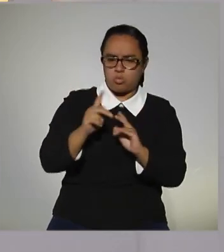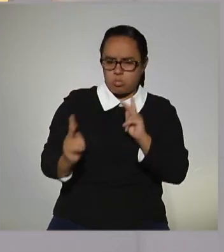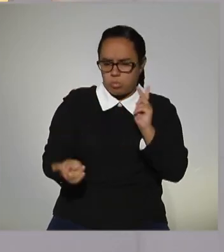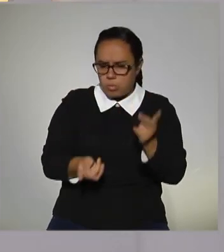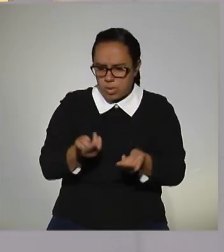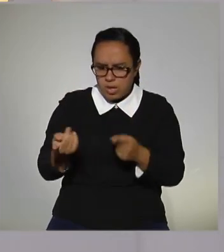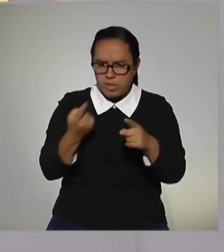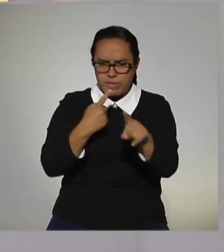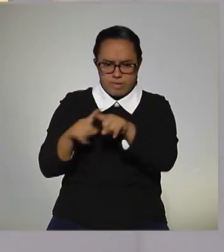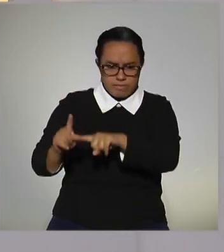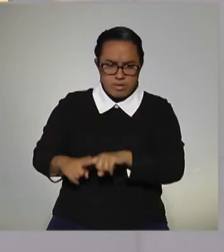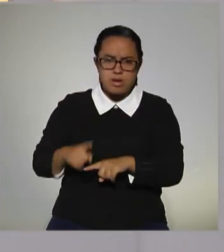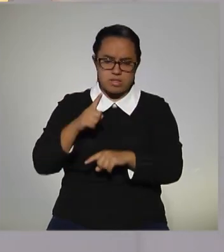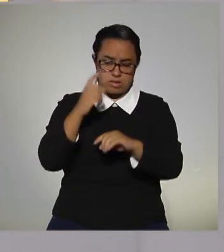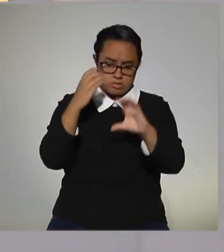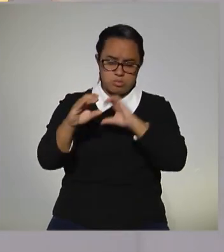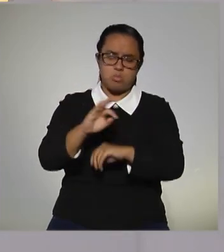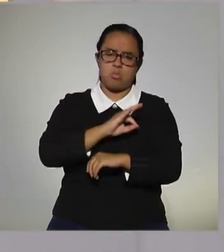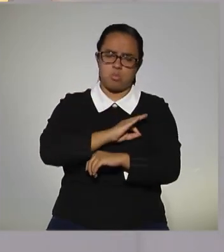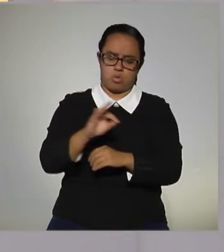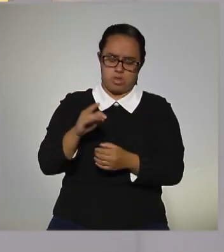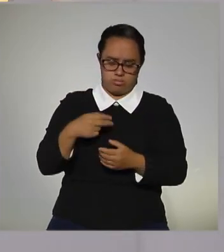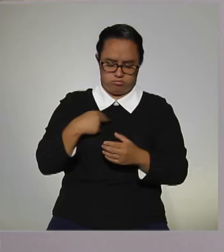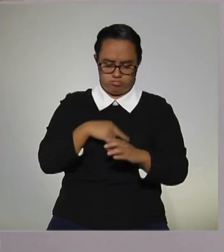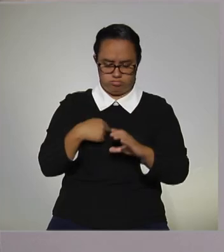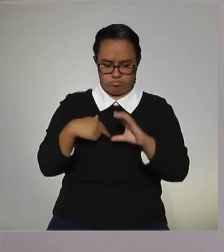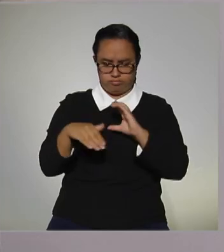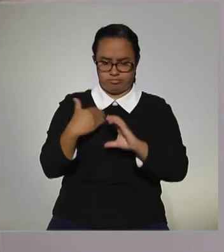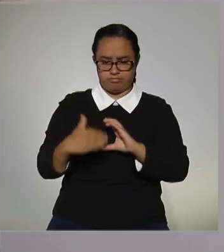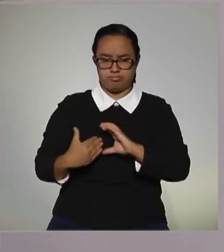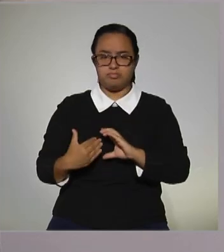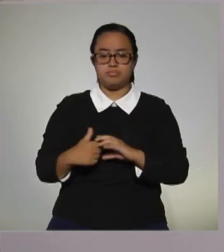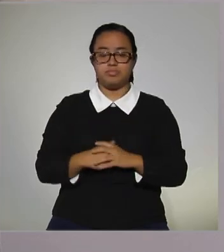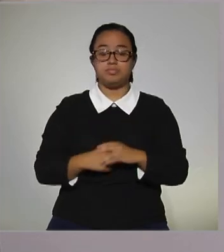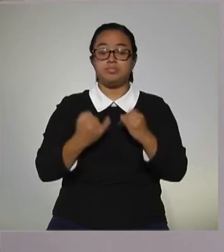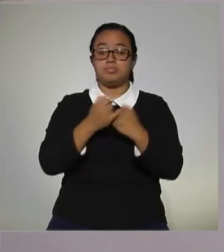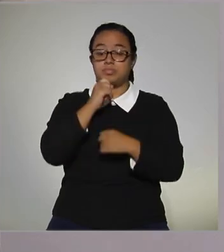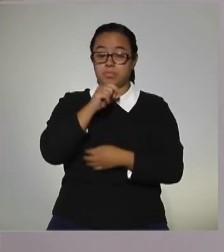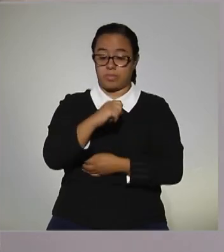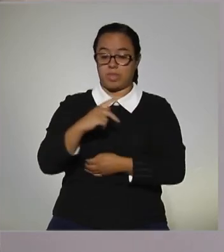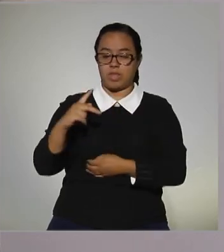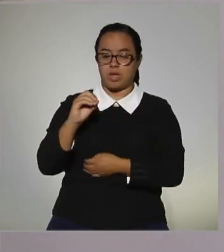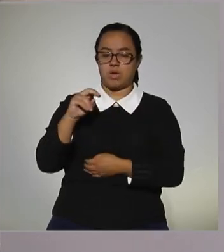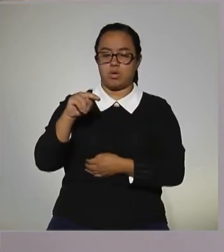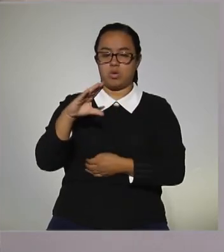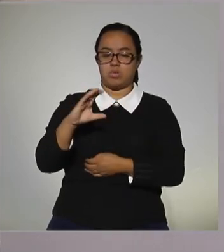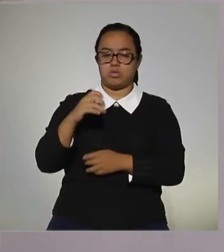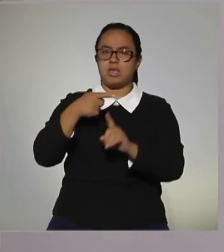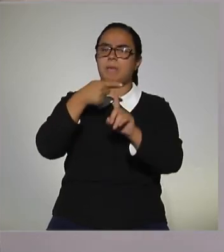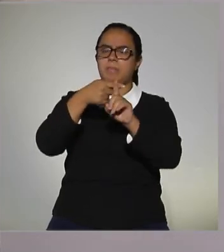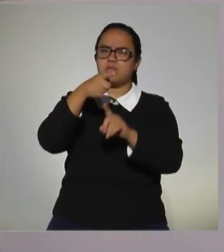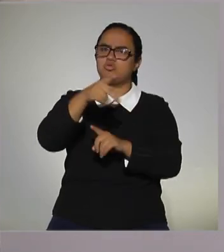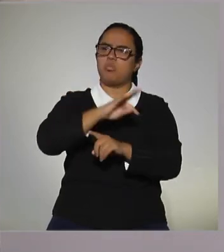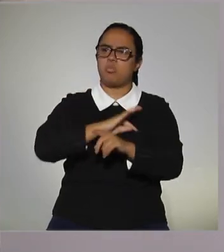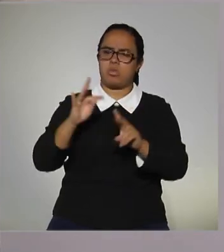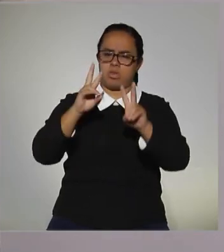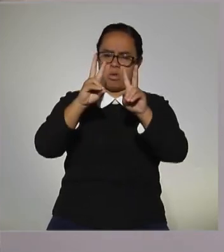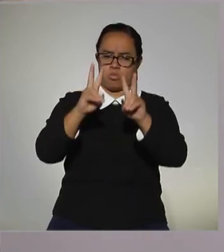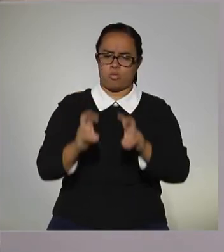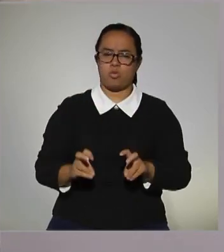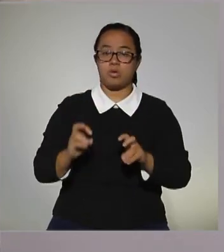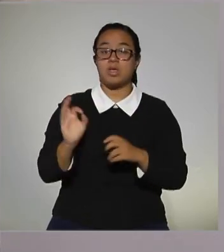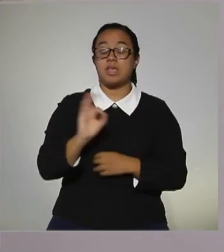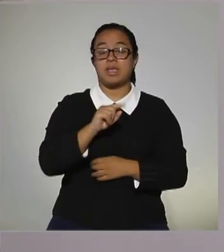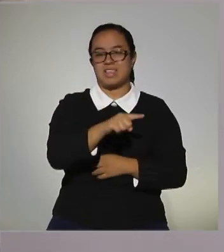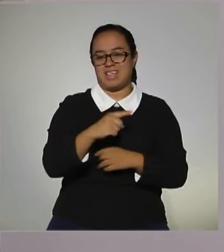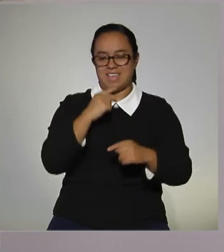preguntas, todo lo que nos quiera compartir en este panel, Lupita. Claro, ya estamos en la aplicación 11 más, también bájenla, seguramente seguidores